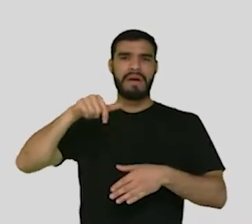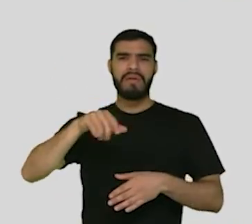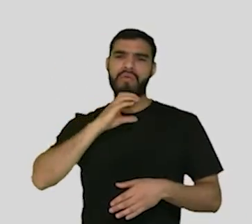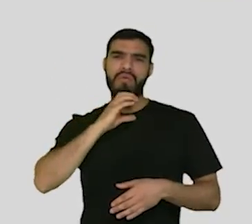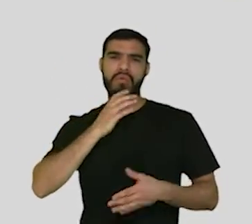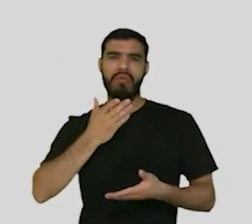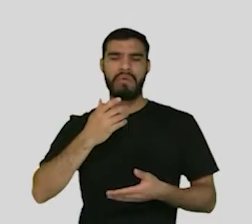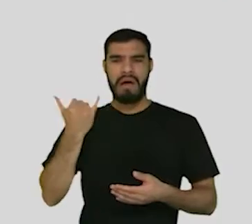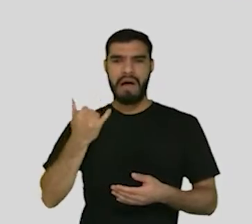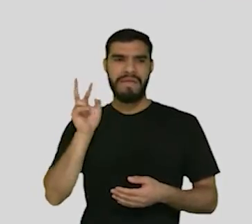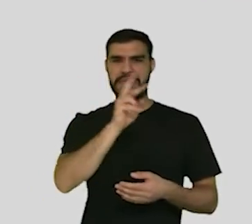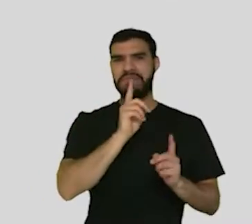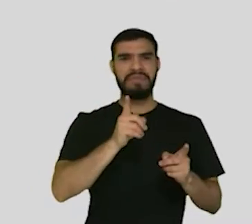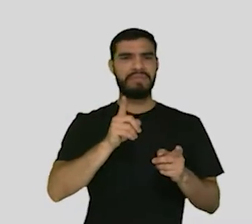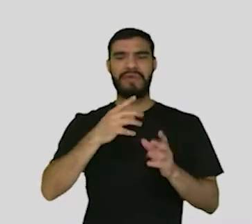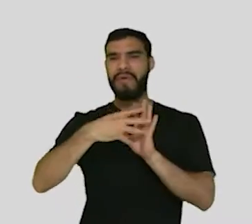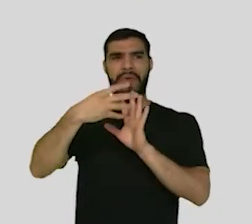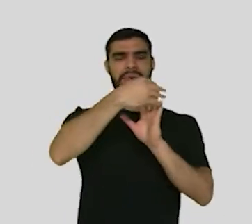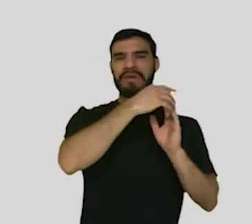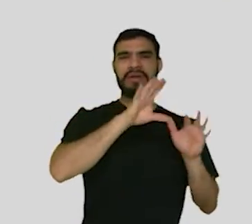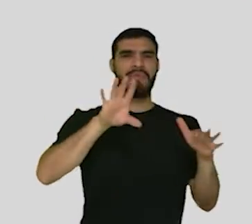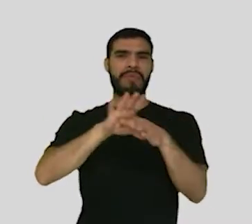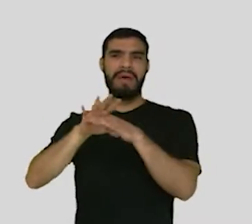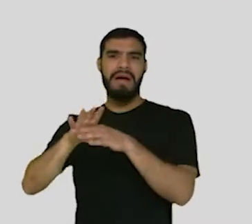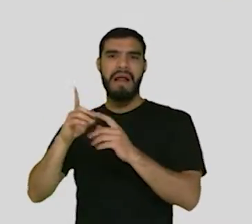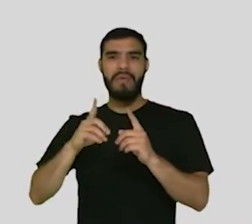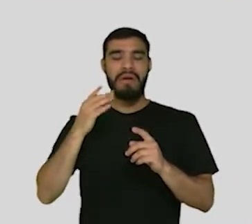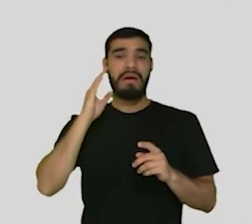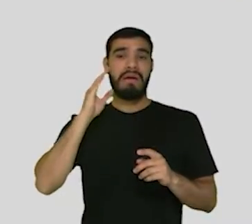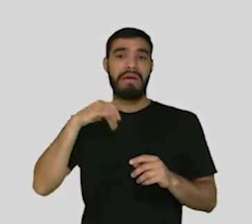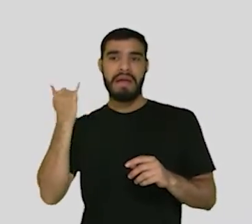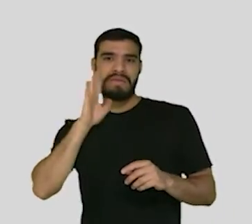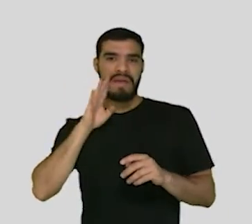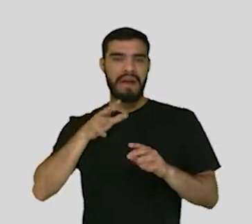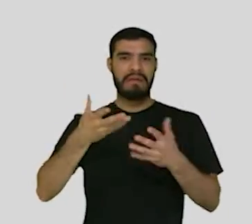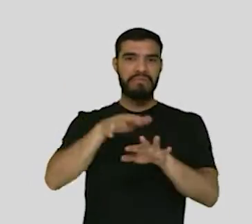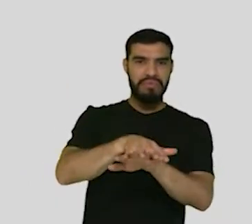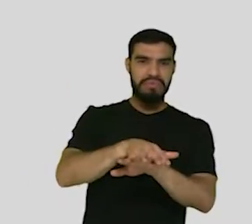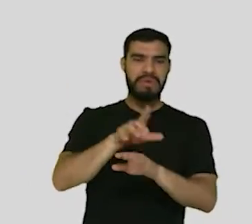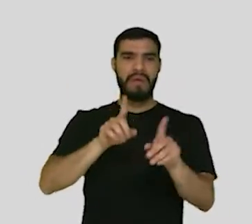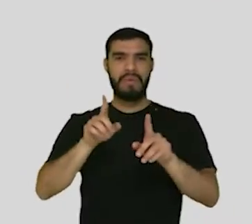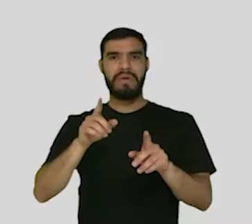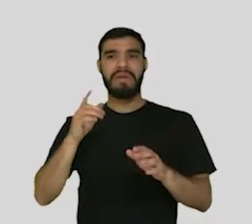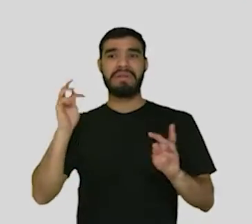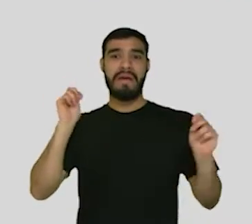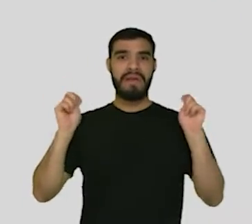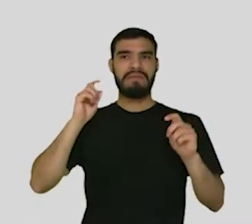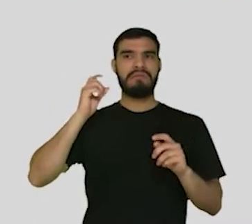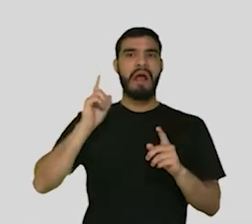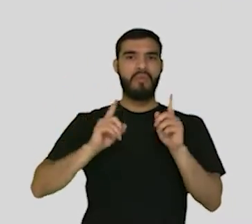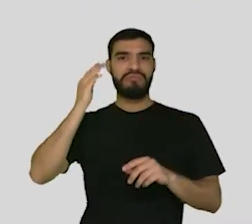oikoba. A tu mixto, yepa. Gay, lésbica. Porque en aquel momento las trans ya eran más